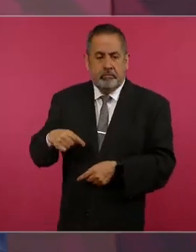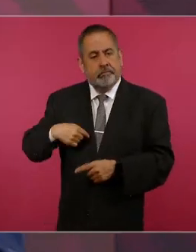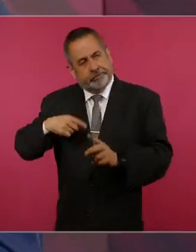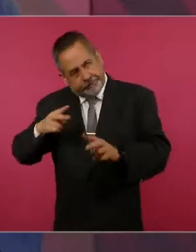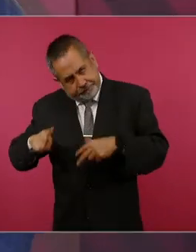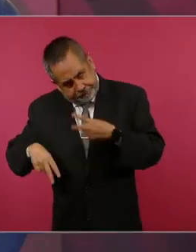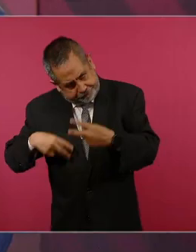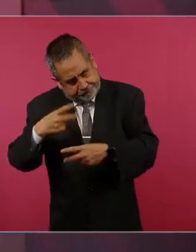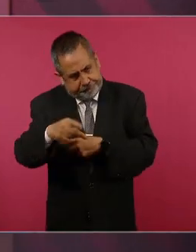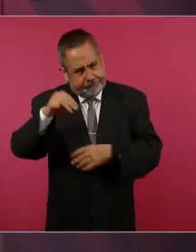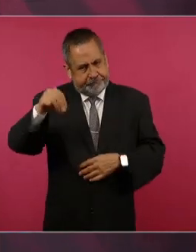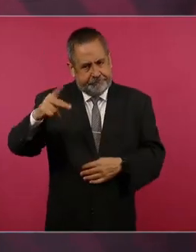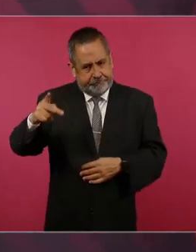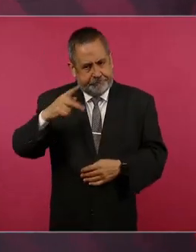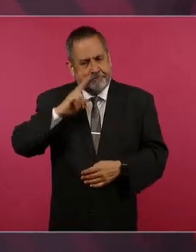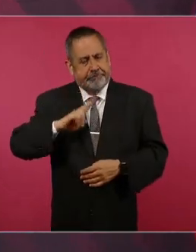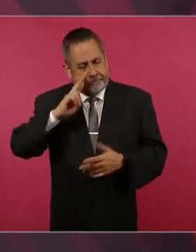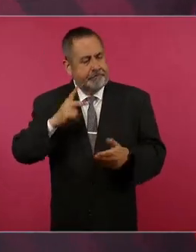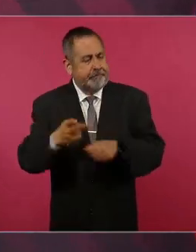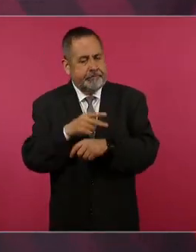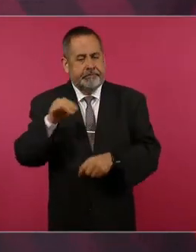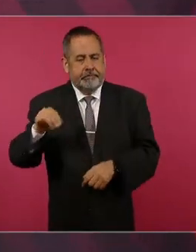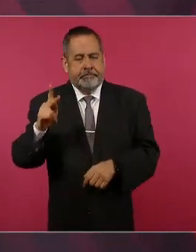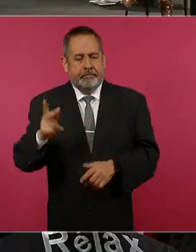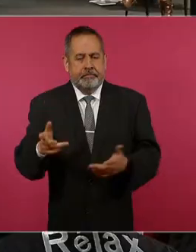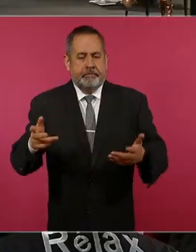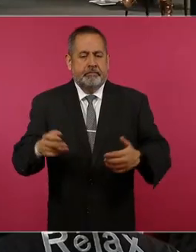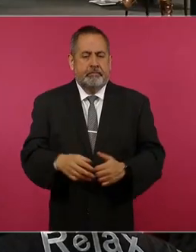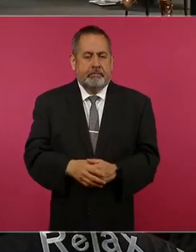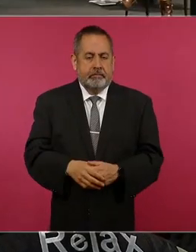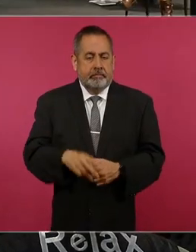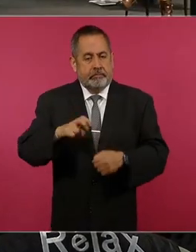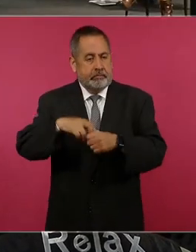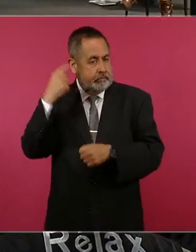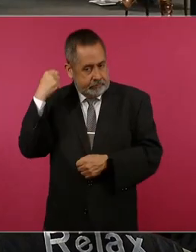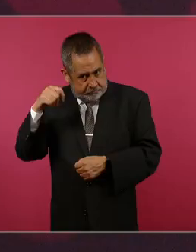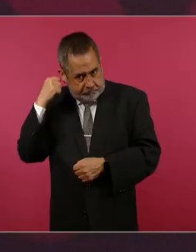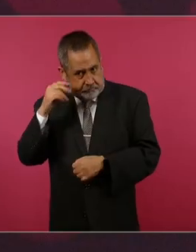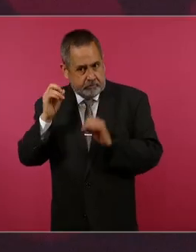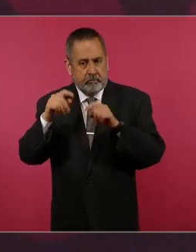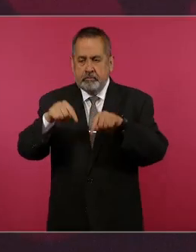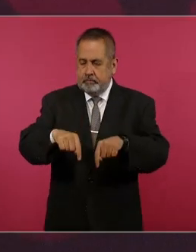Público, en Tabasco y aquí,